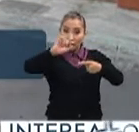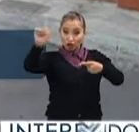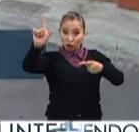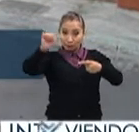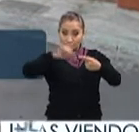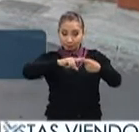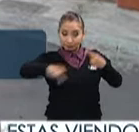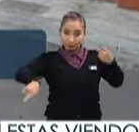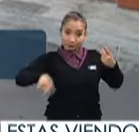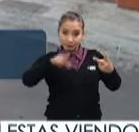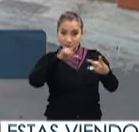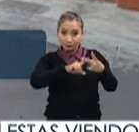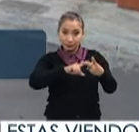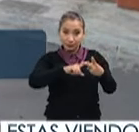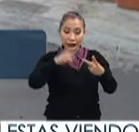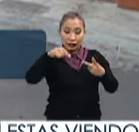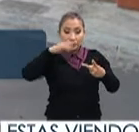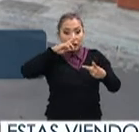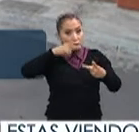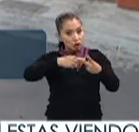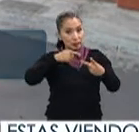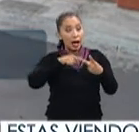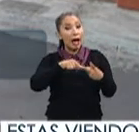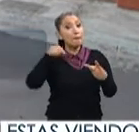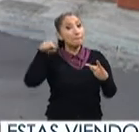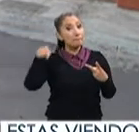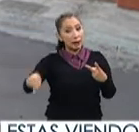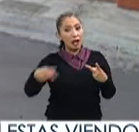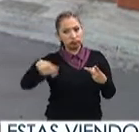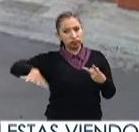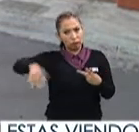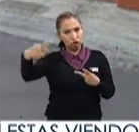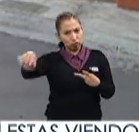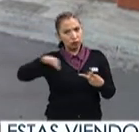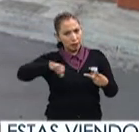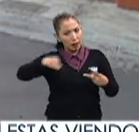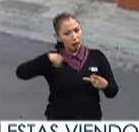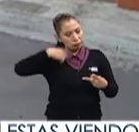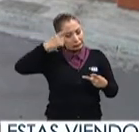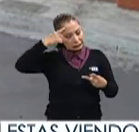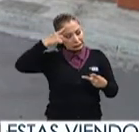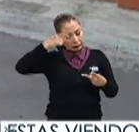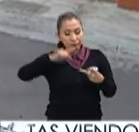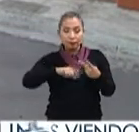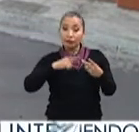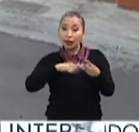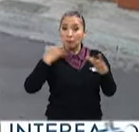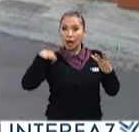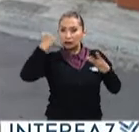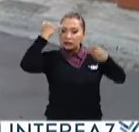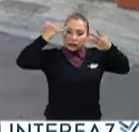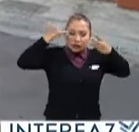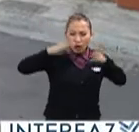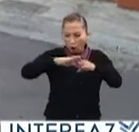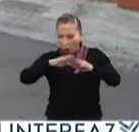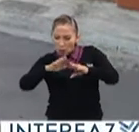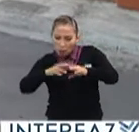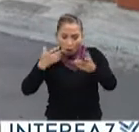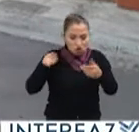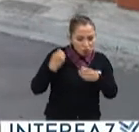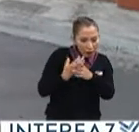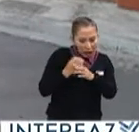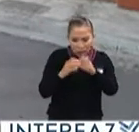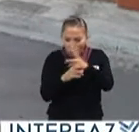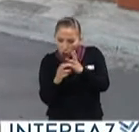profesionalismo, ¿sí? Ser responsable ante su labor docente, ser un maestro creativo,